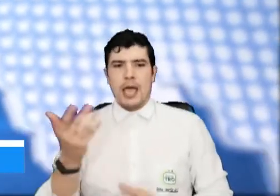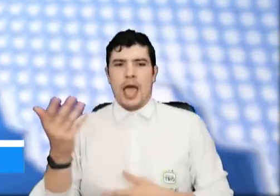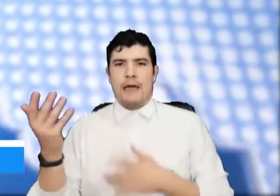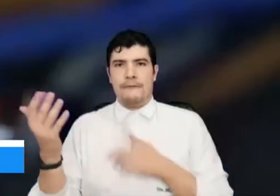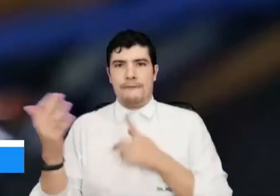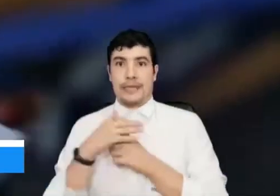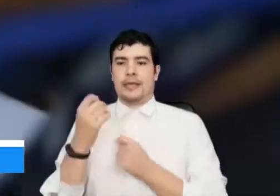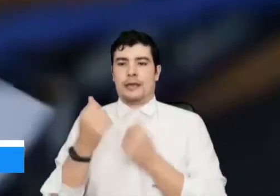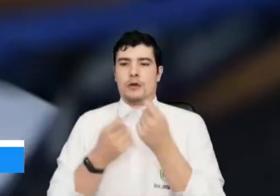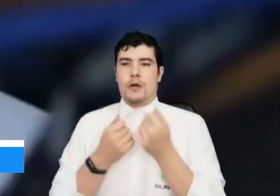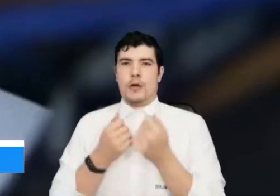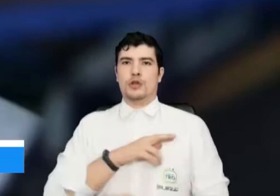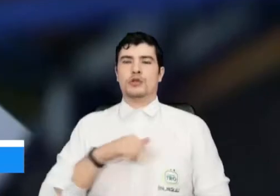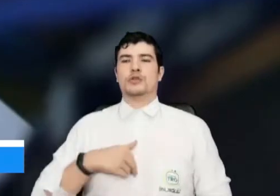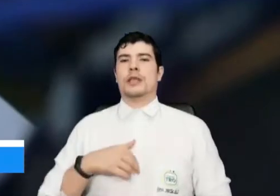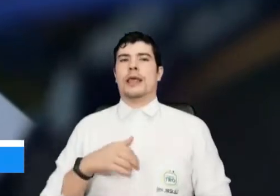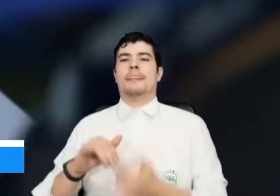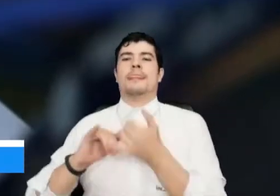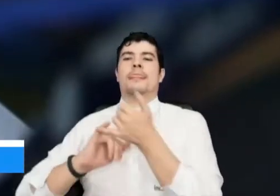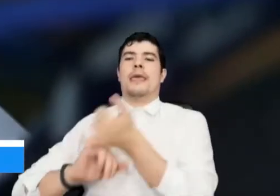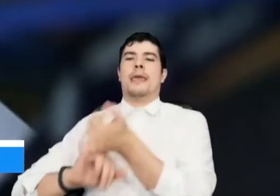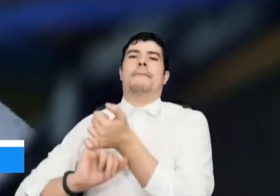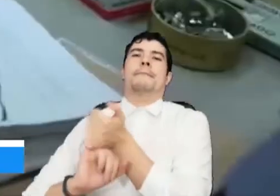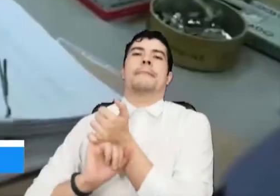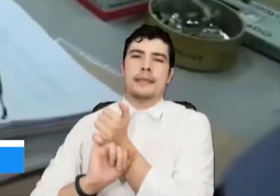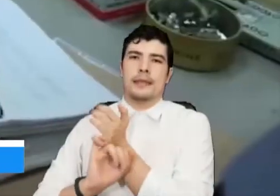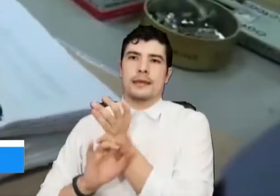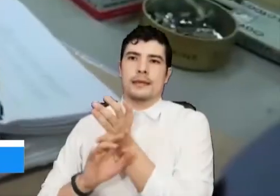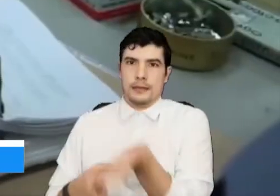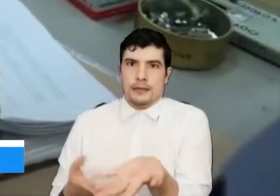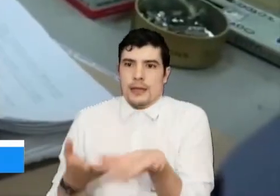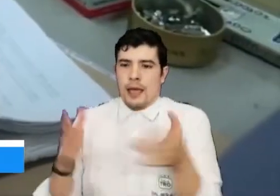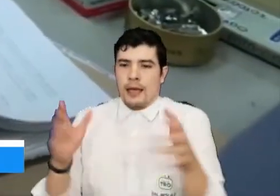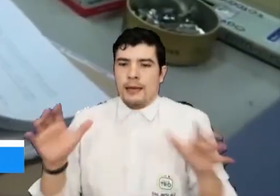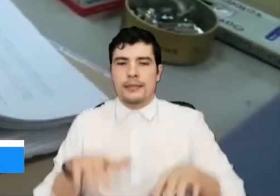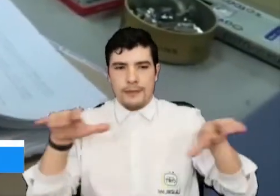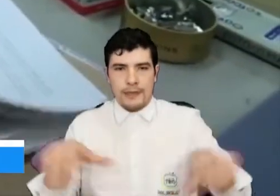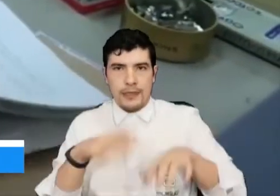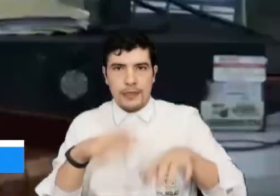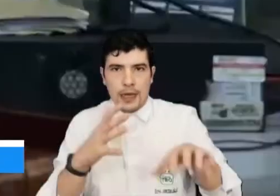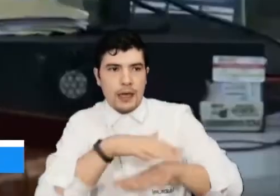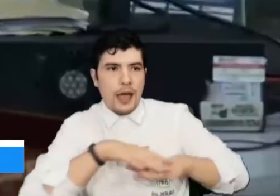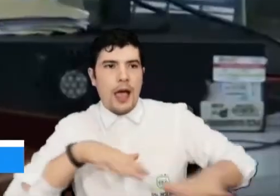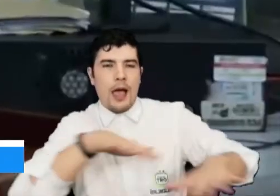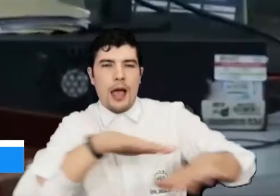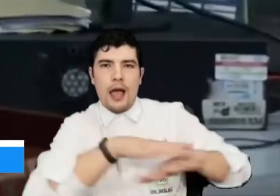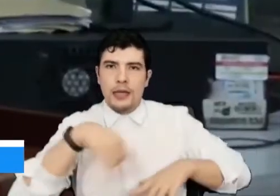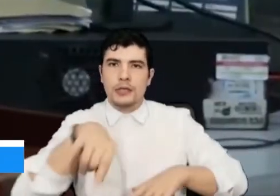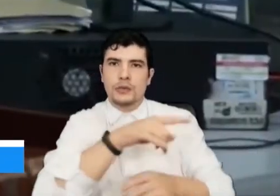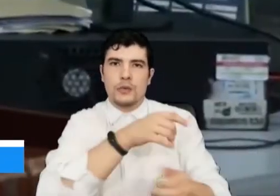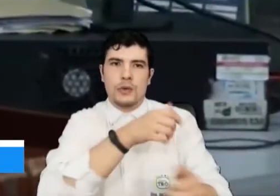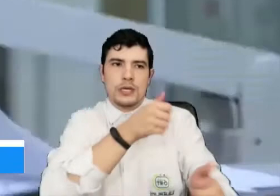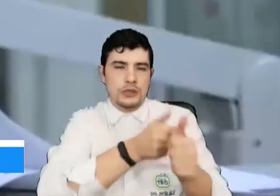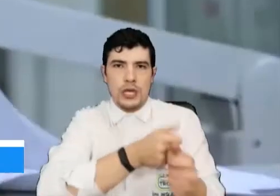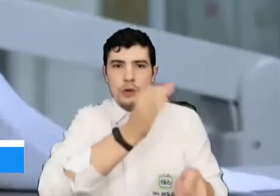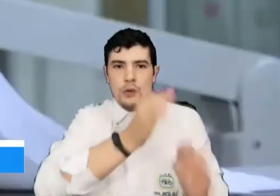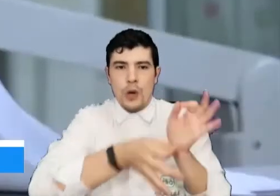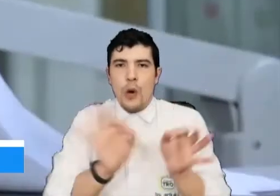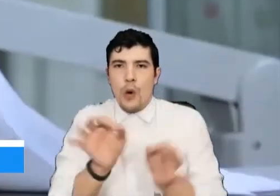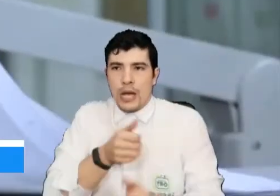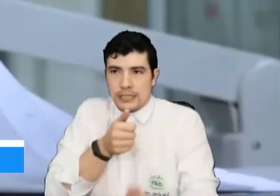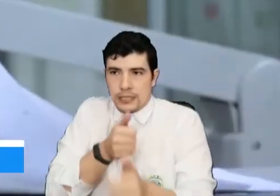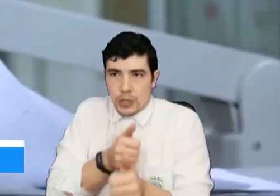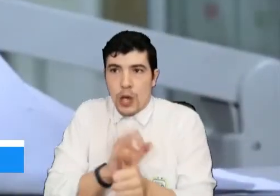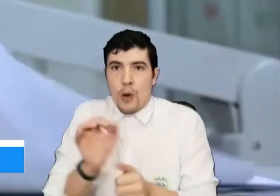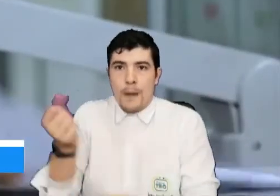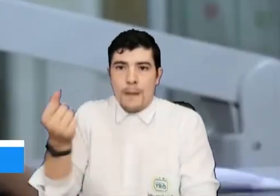dependemos casi el 100% de las actividades que se desarrollan en los despachos judiciales, así como las consultas. Para algunos senadores y